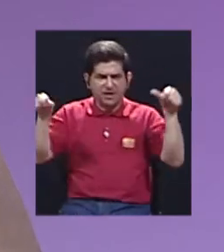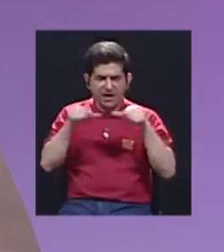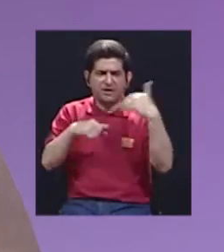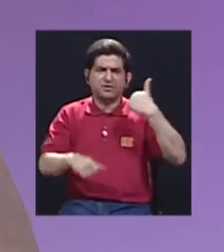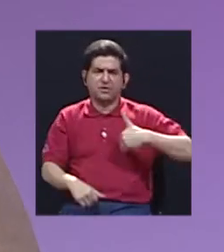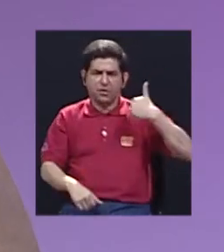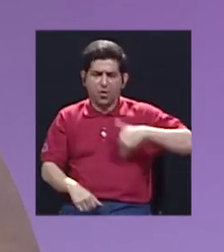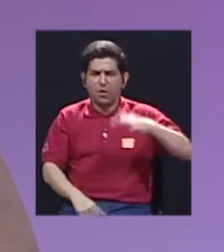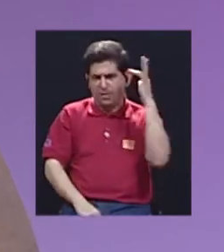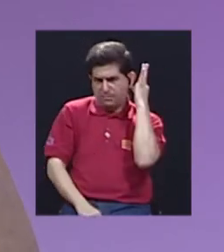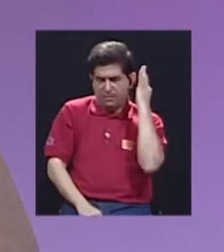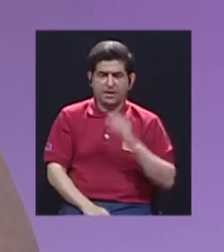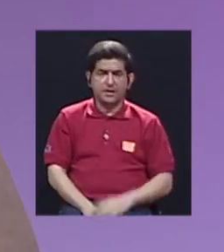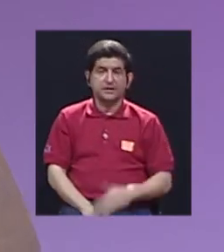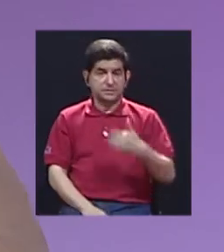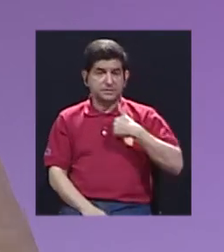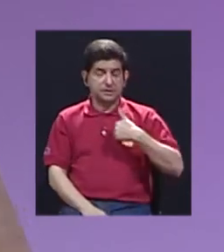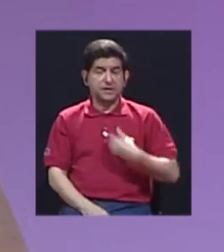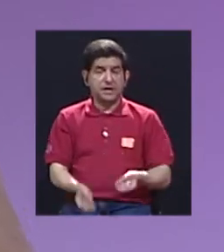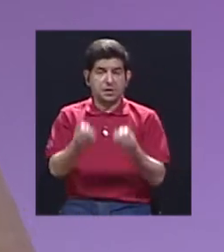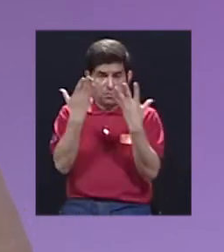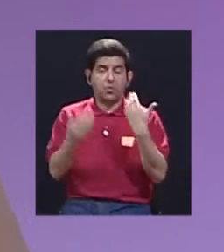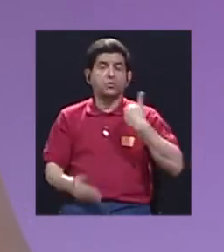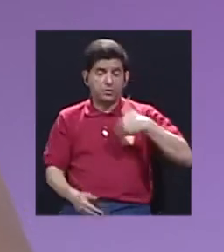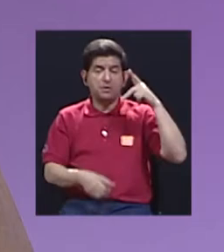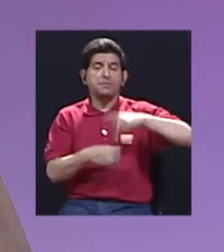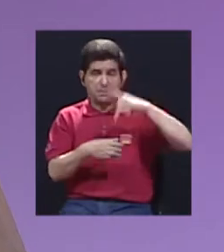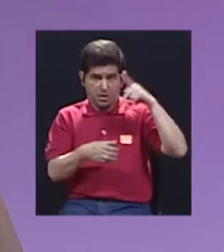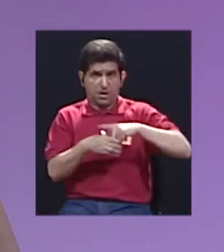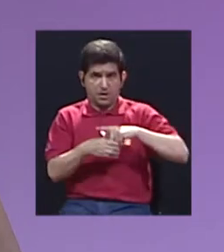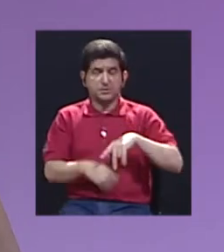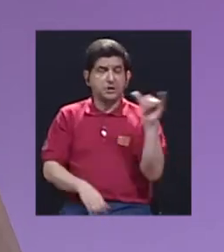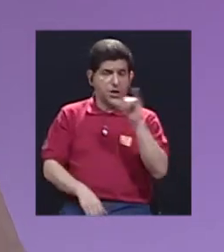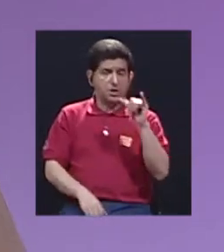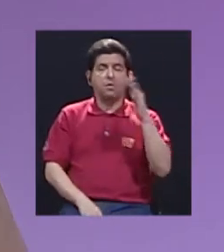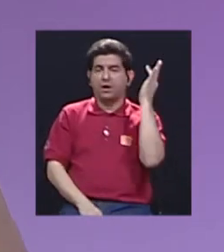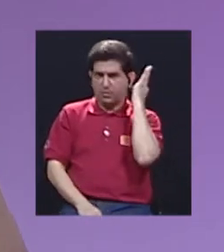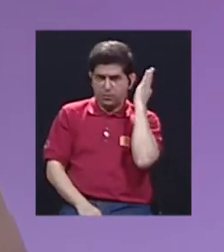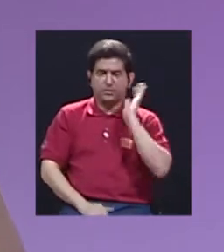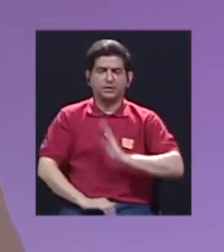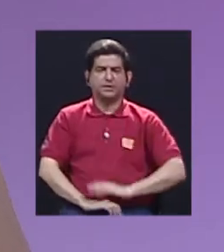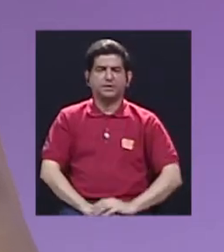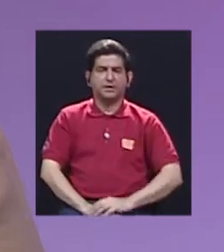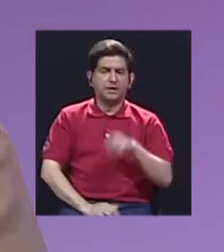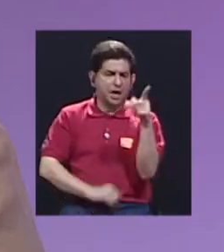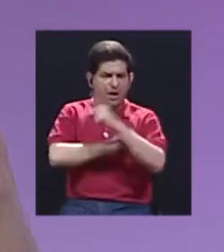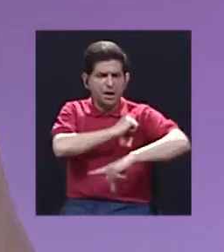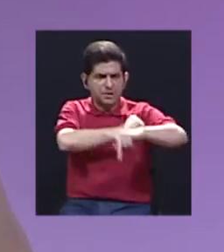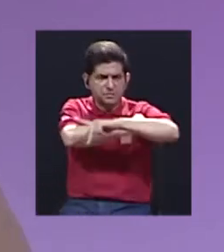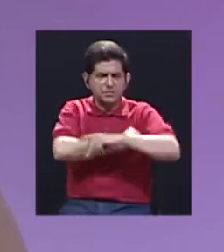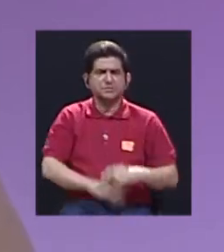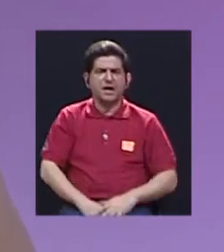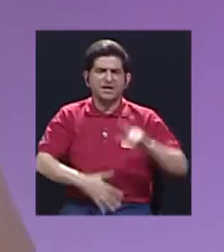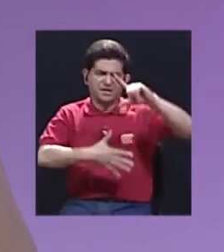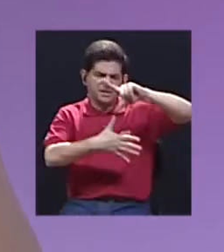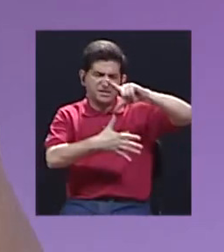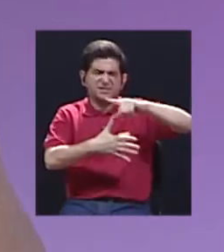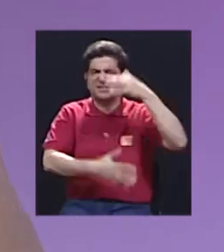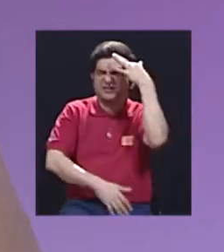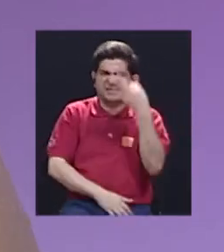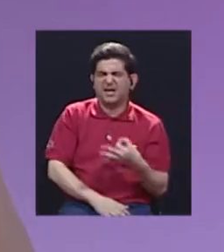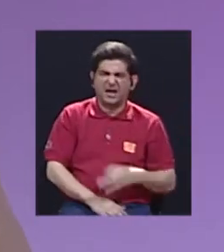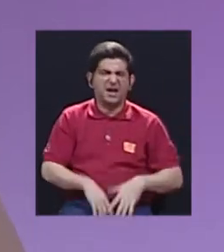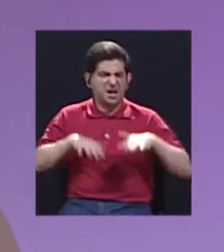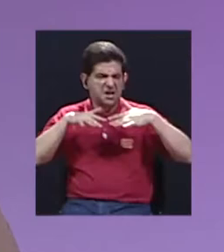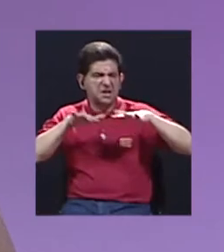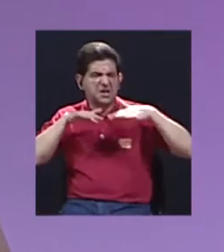y mujeres. Es más, hay tantos hombres participando cuanto mujeres. En estos países latinoamericanos se cree que